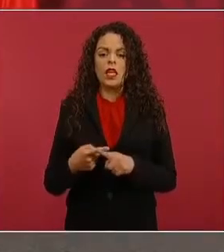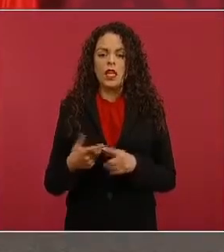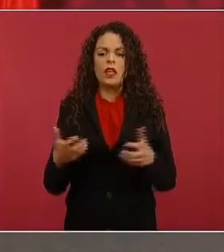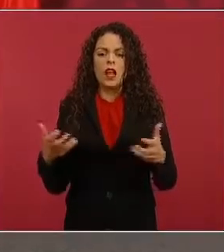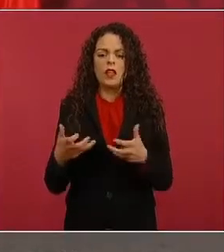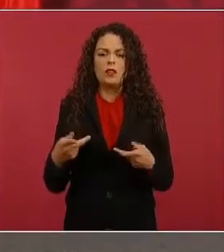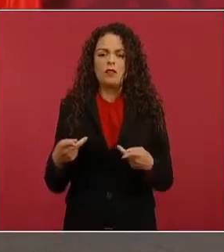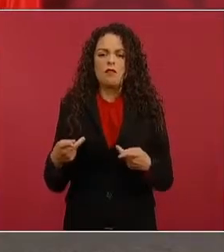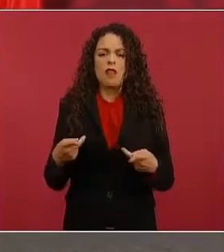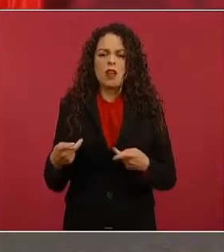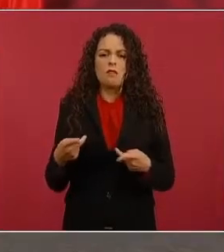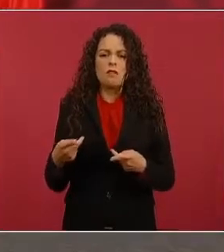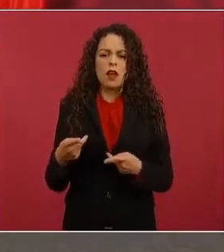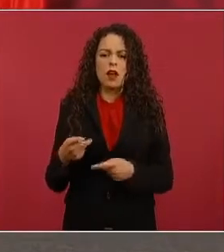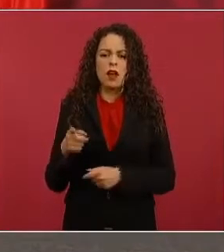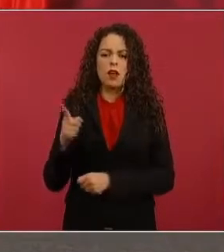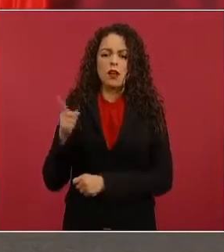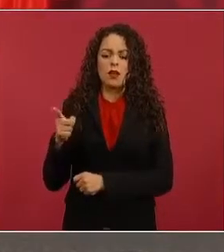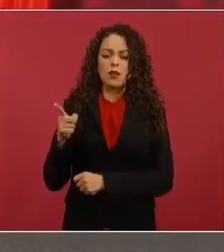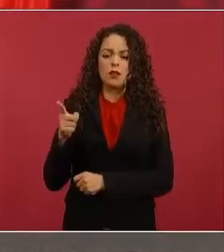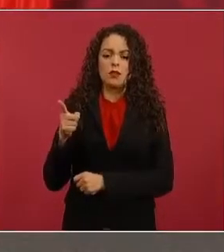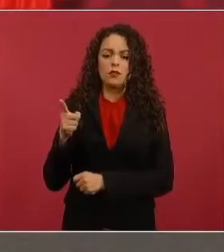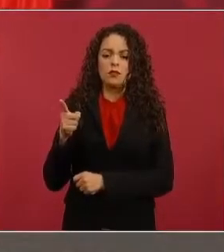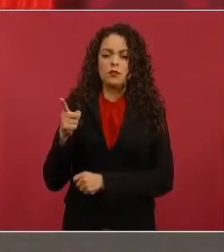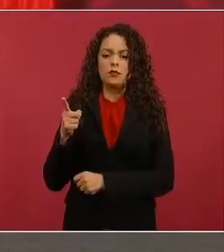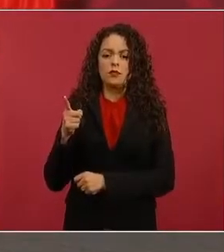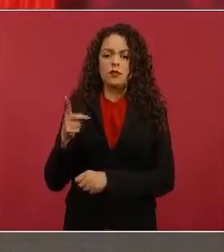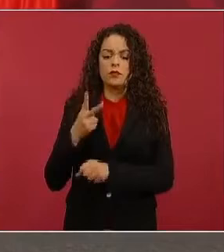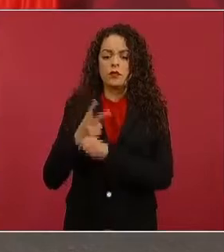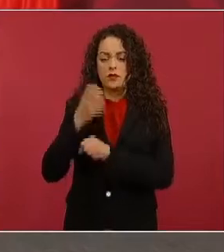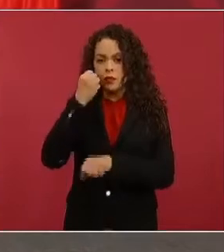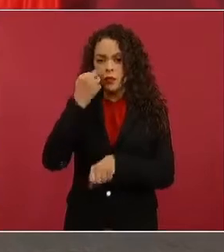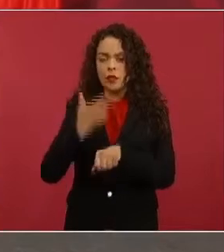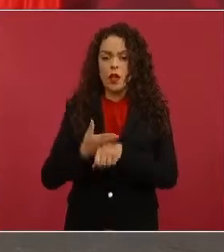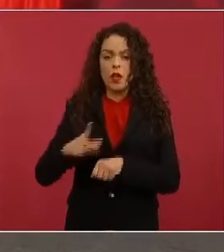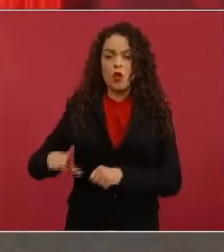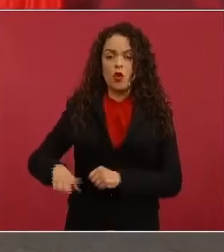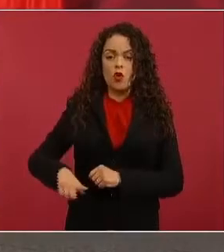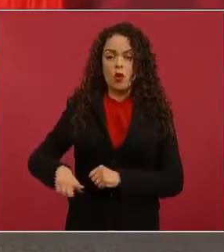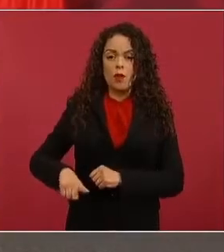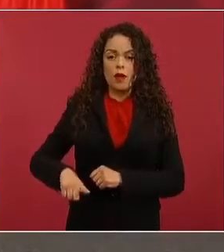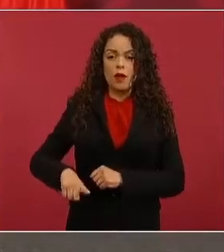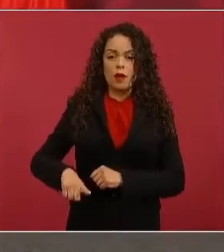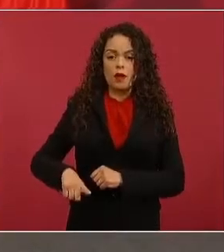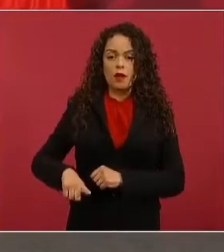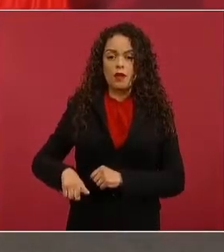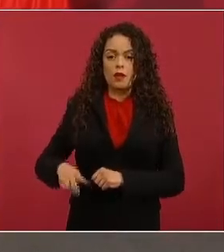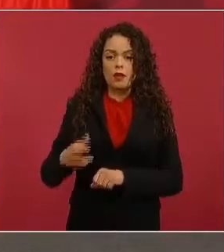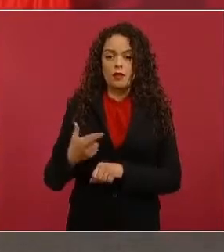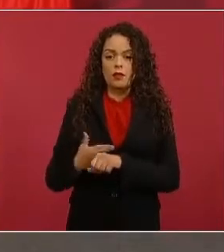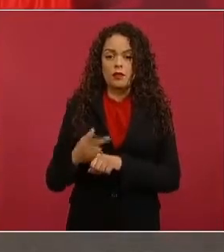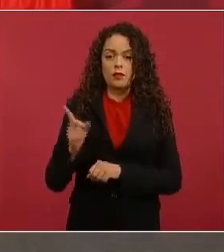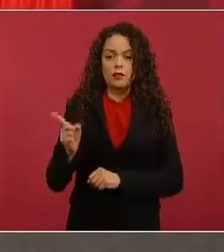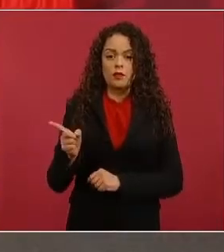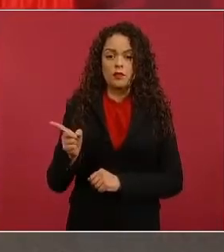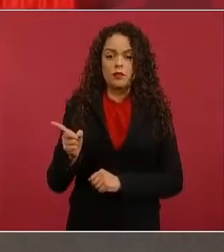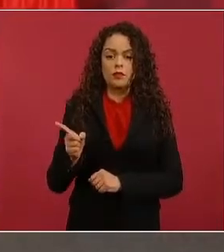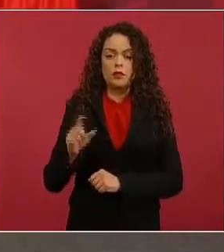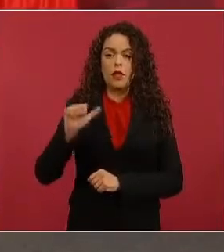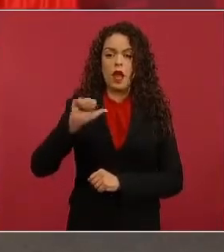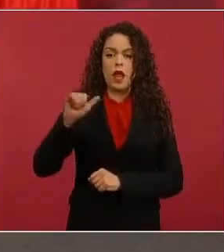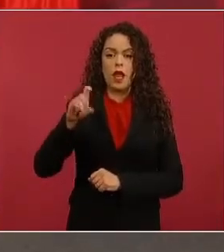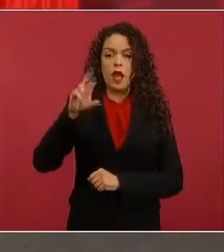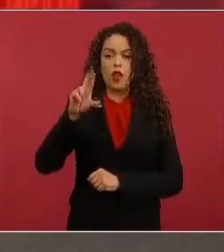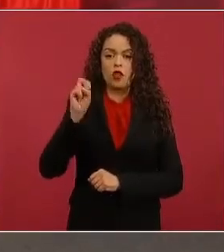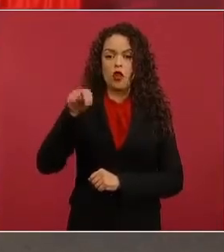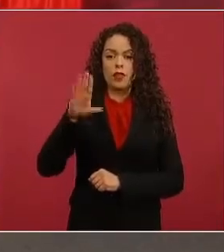la Subsecretaría de Gobernación, el área de Alejandro